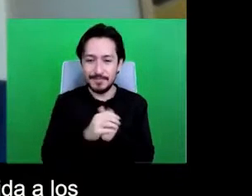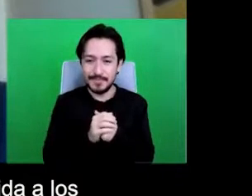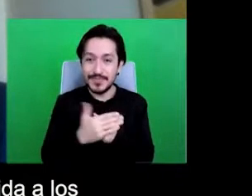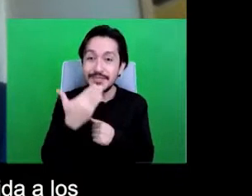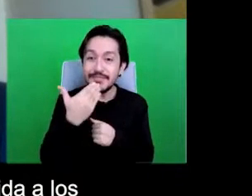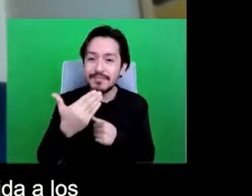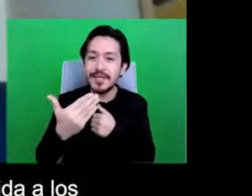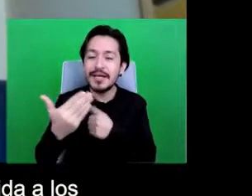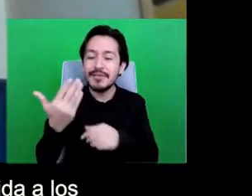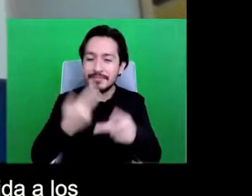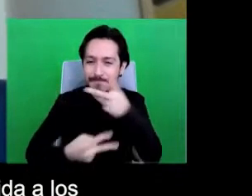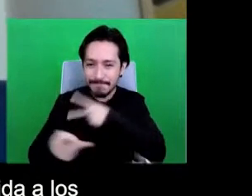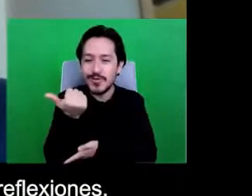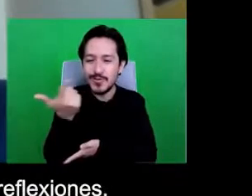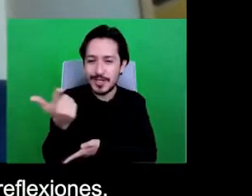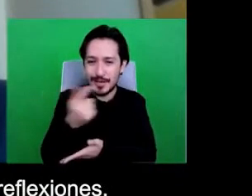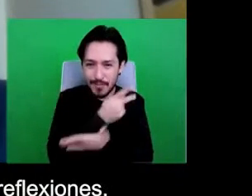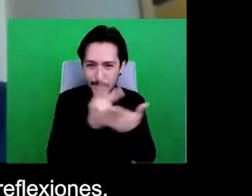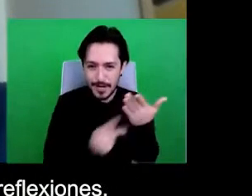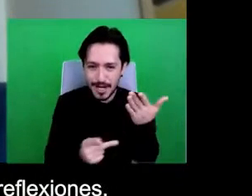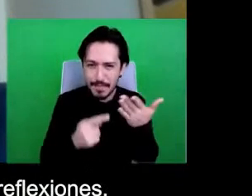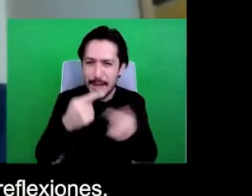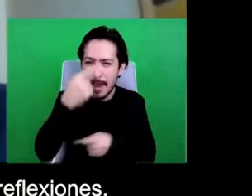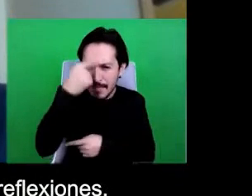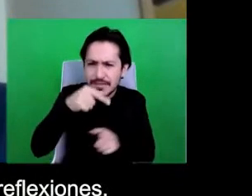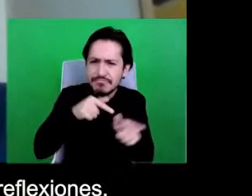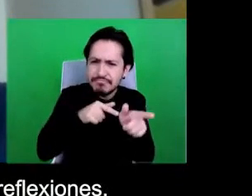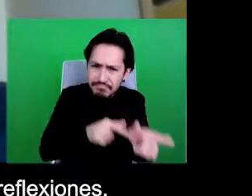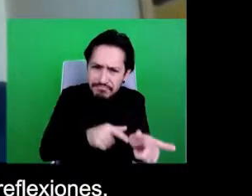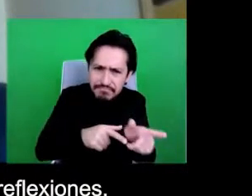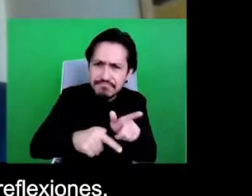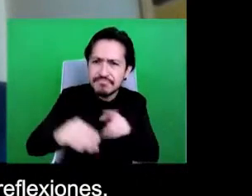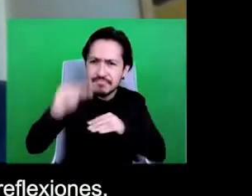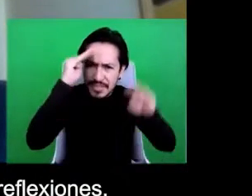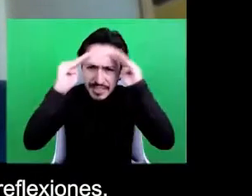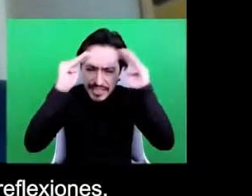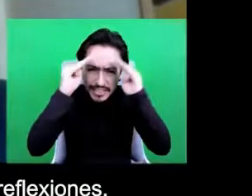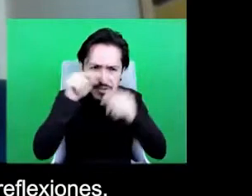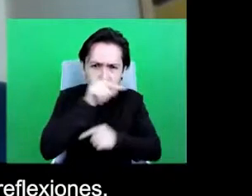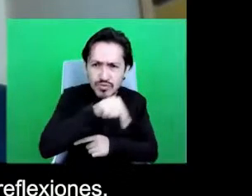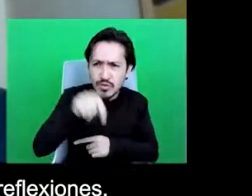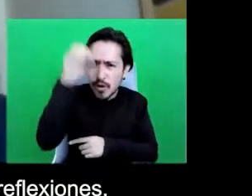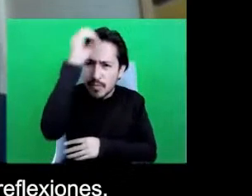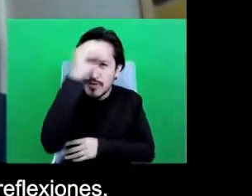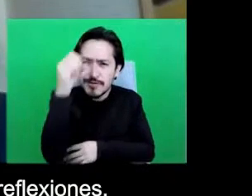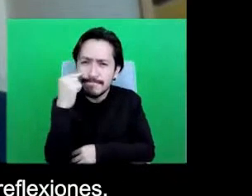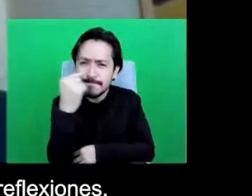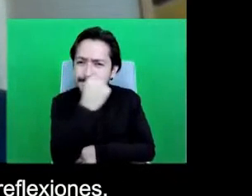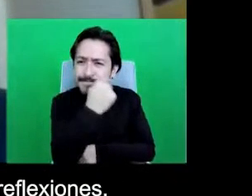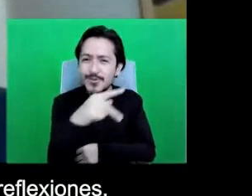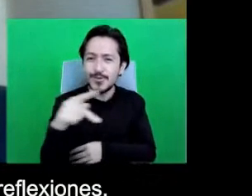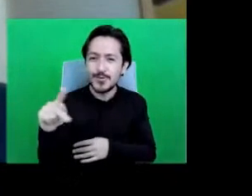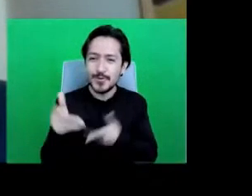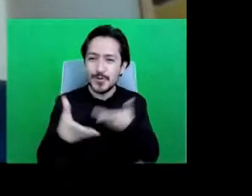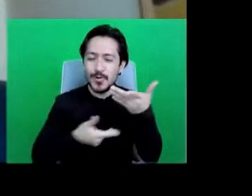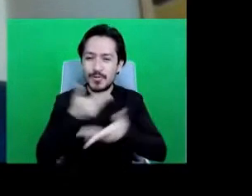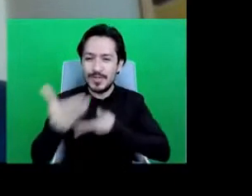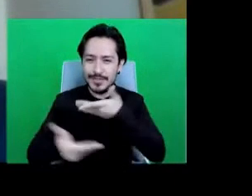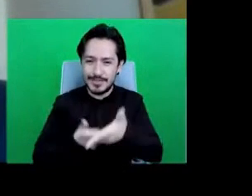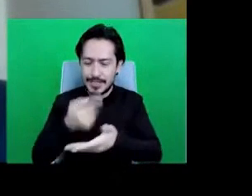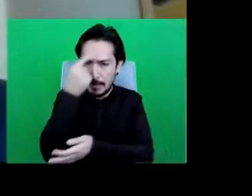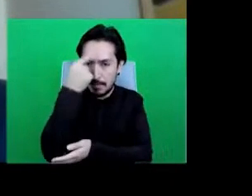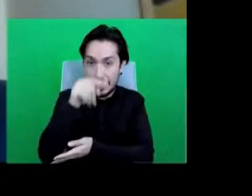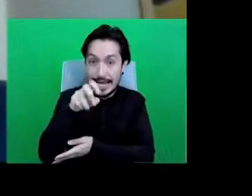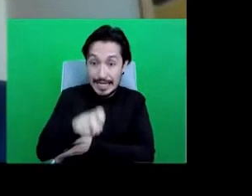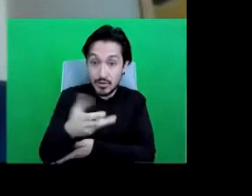a los participantes de Innovación para la Cultura, construyendo valor, reflexiones, pensamiento crítico y experiencia, sobre todo, para